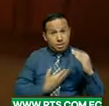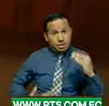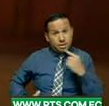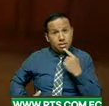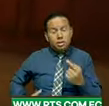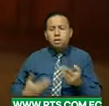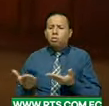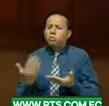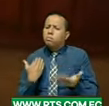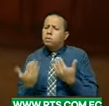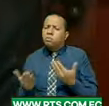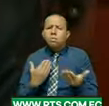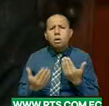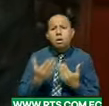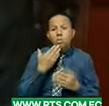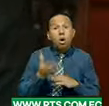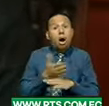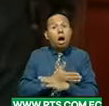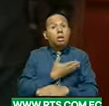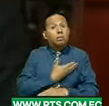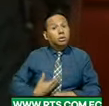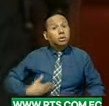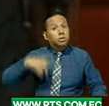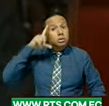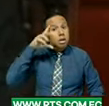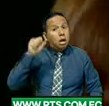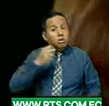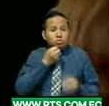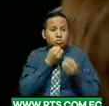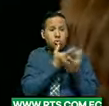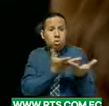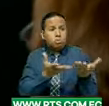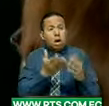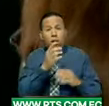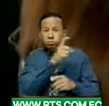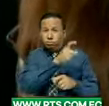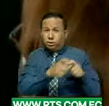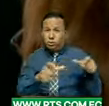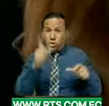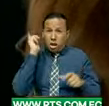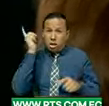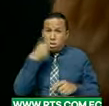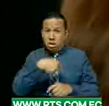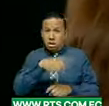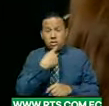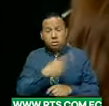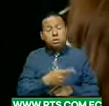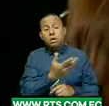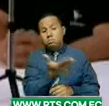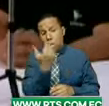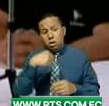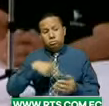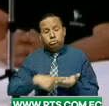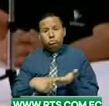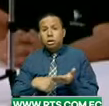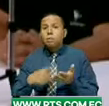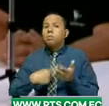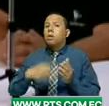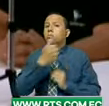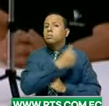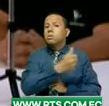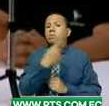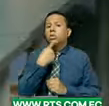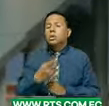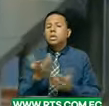diálogo fue emitida por el presidente de la República, Guillermo Lasso, a los dirigentes de la CONAIE, pero estos por motivos propios de su organización no